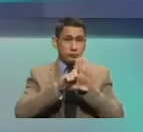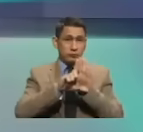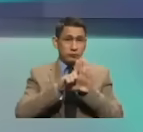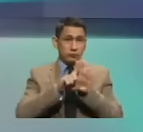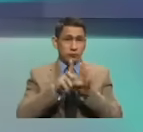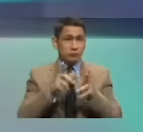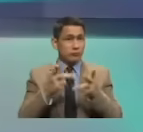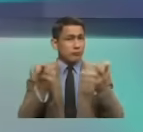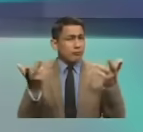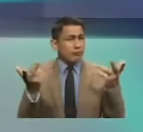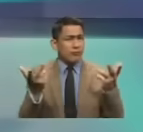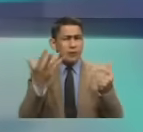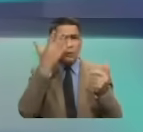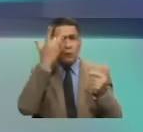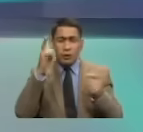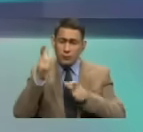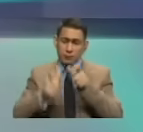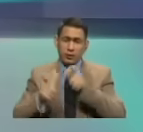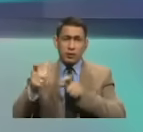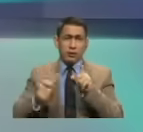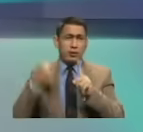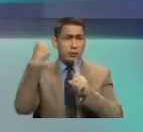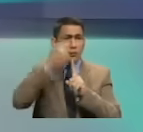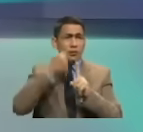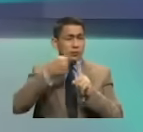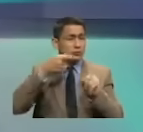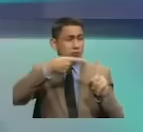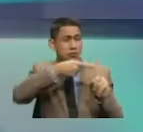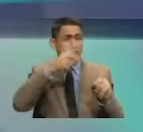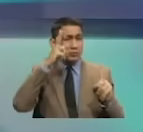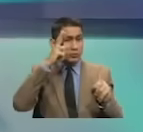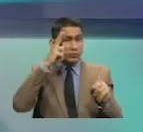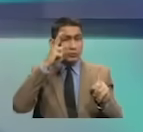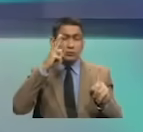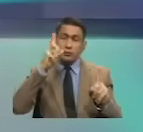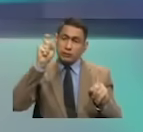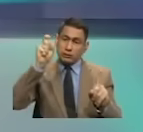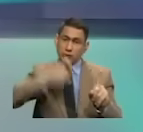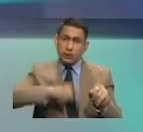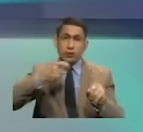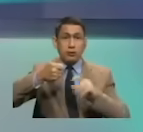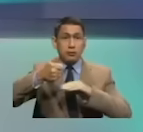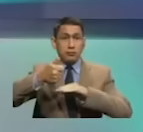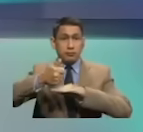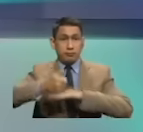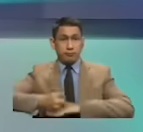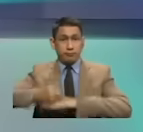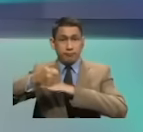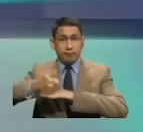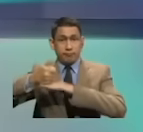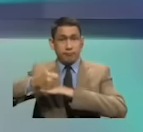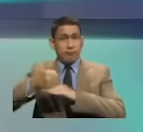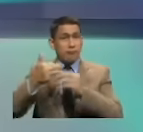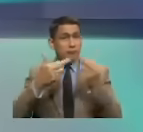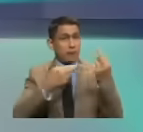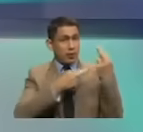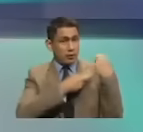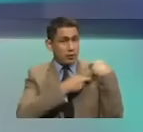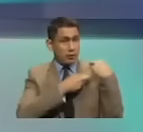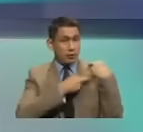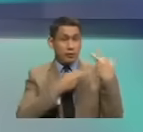le puede dar el palo a una persona, ¿no? ¿Para qué están entonces las autoridades? No es que estemos defendiendo al joven, ¿eh? Para nada. Simplemente que la ley